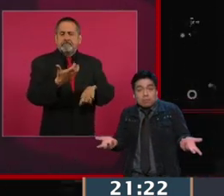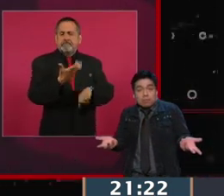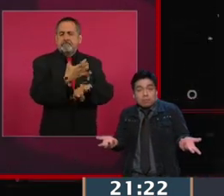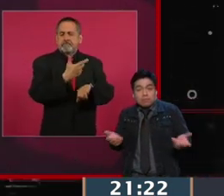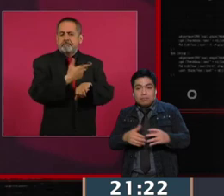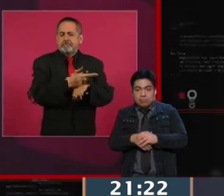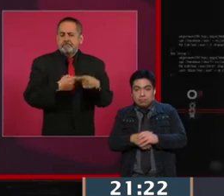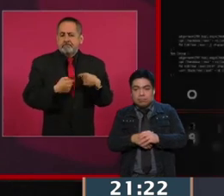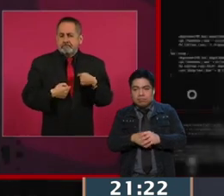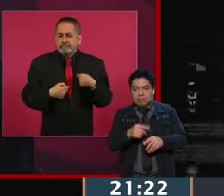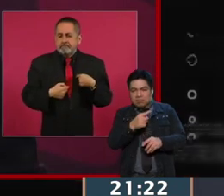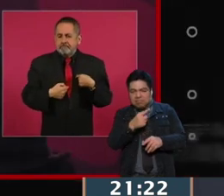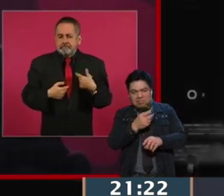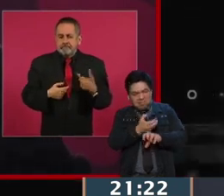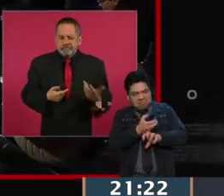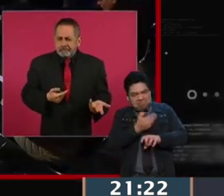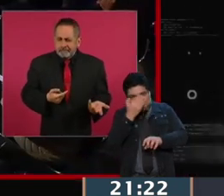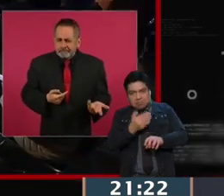que